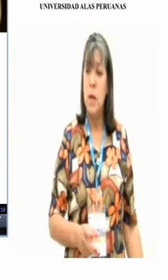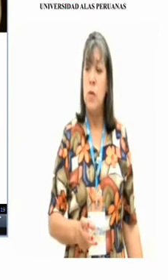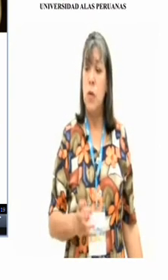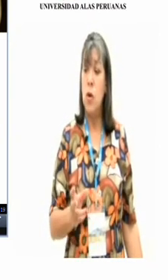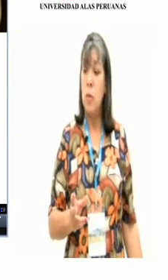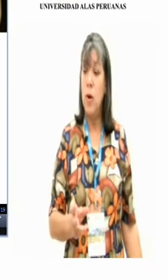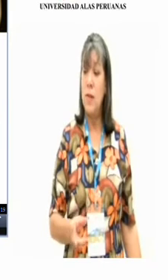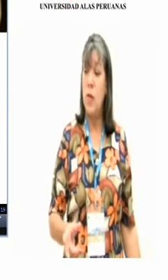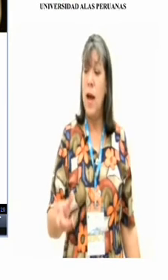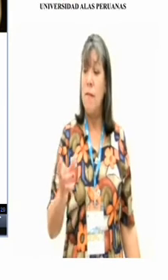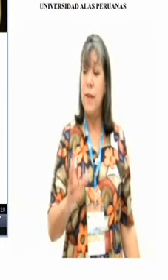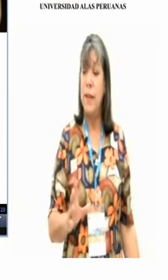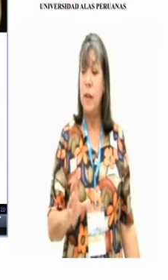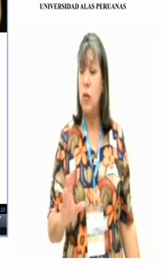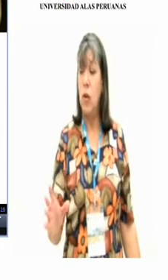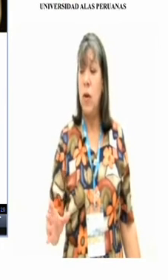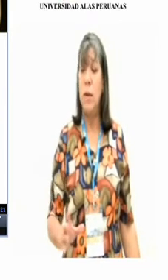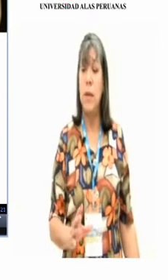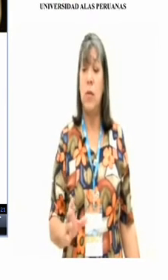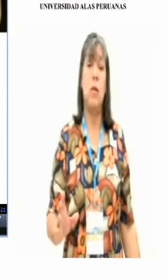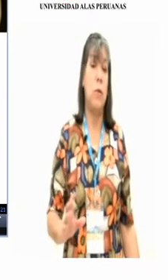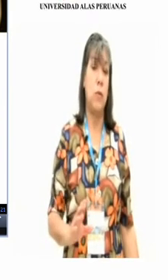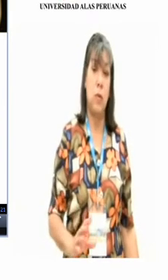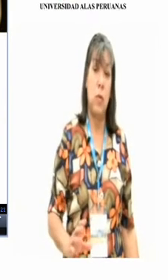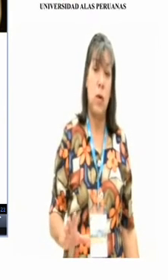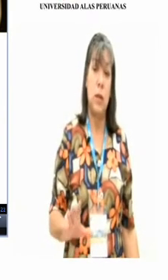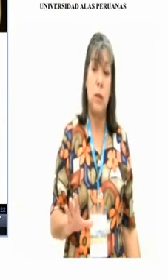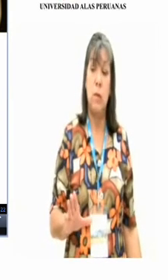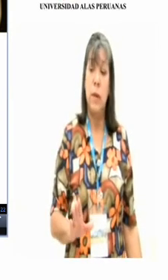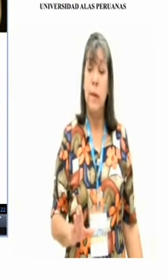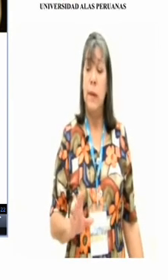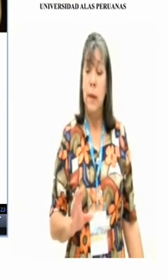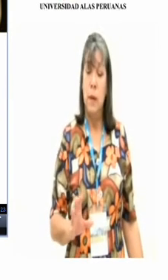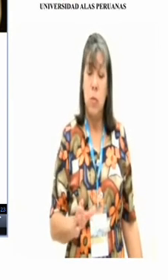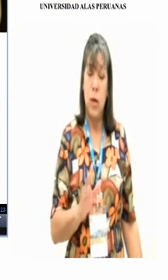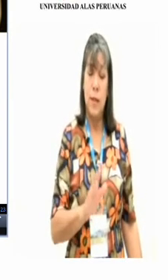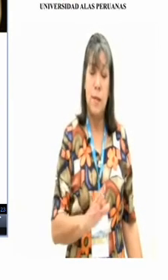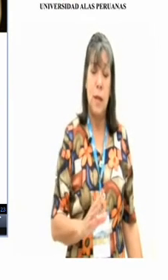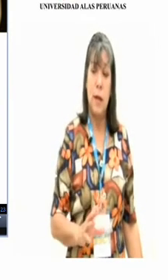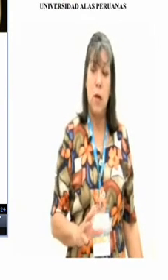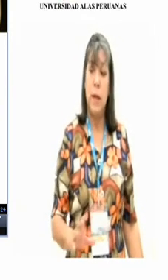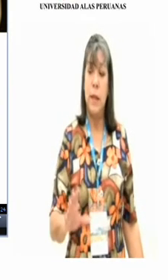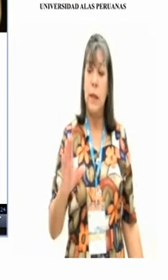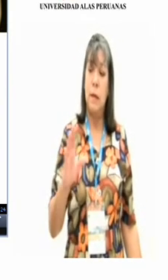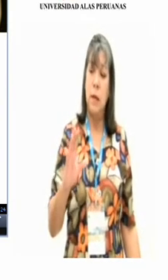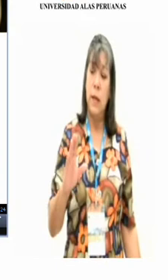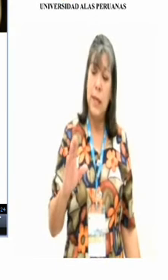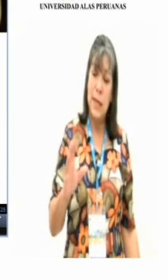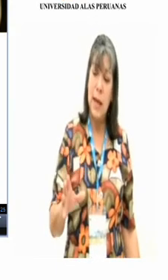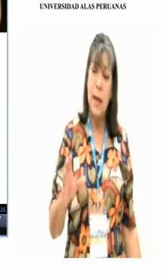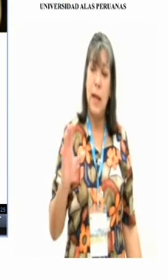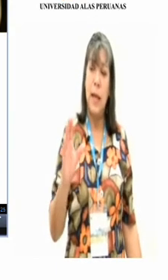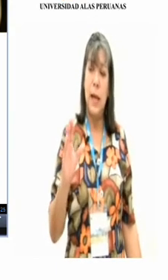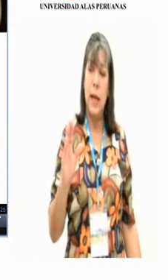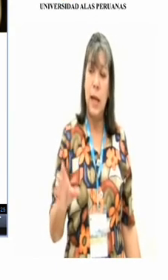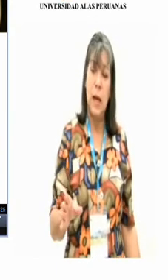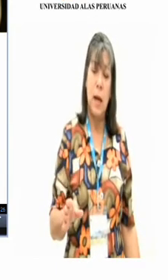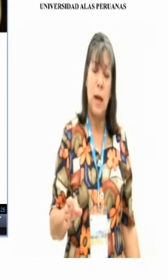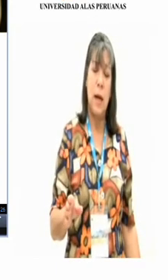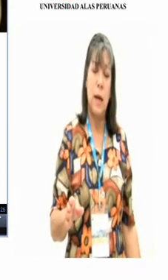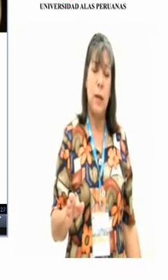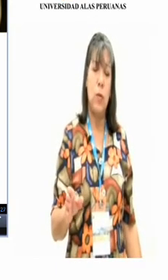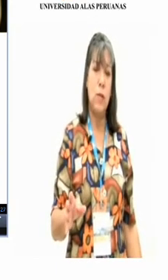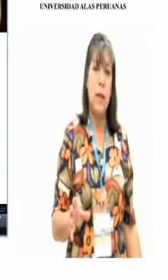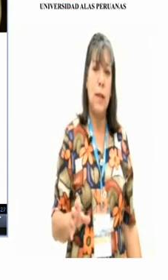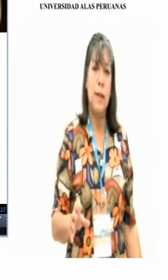presentan. Su incorporación afecta a todos los elementos del proceso educativo. Como les decía anteriormente, ya